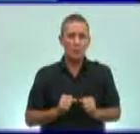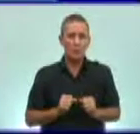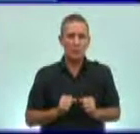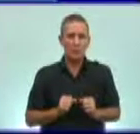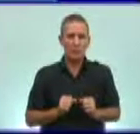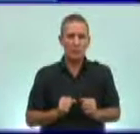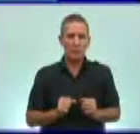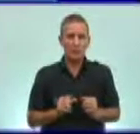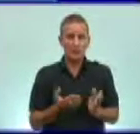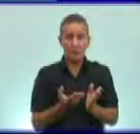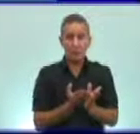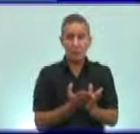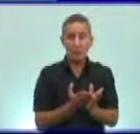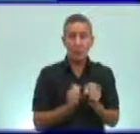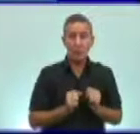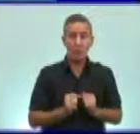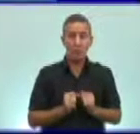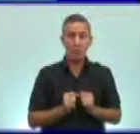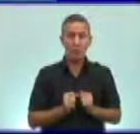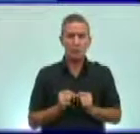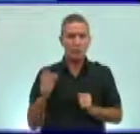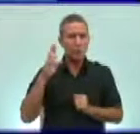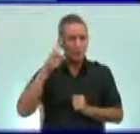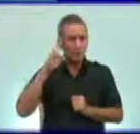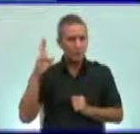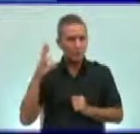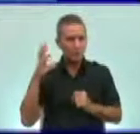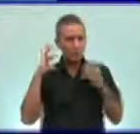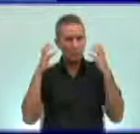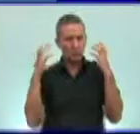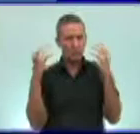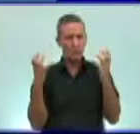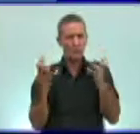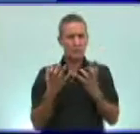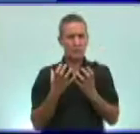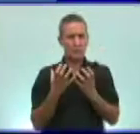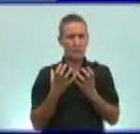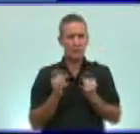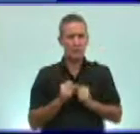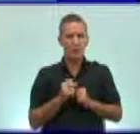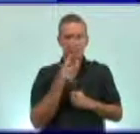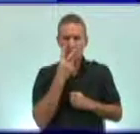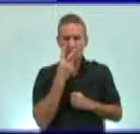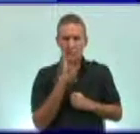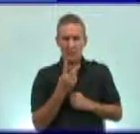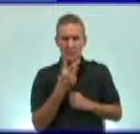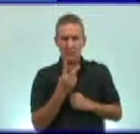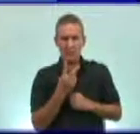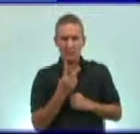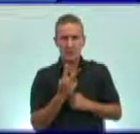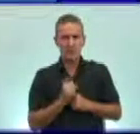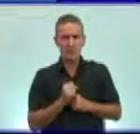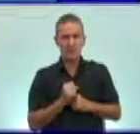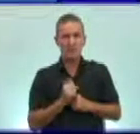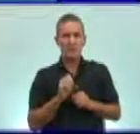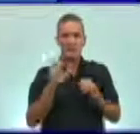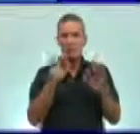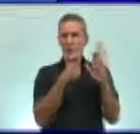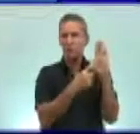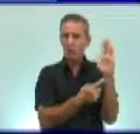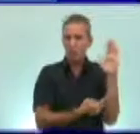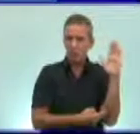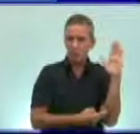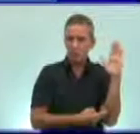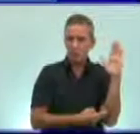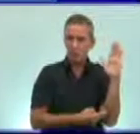como Carlos Marx, que descubrió una teoría revolucionaria, que descubrió sencillamente los elementos para